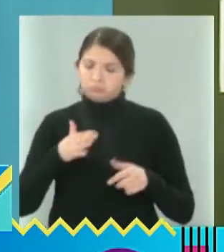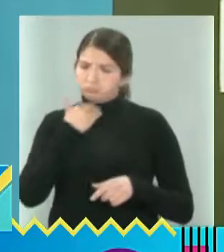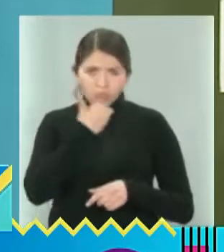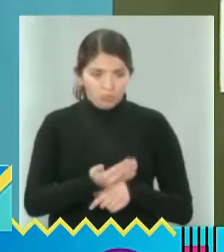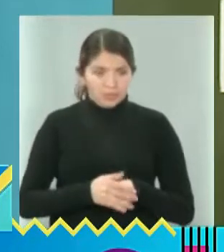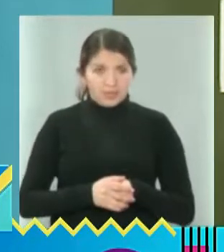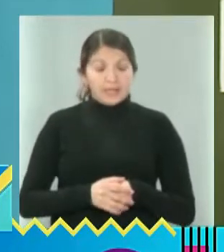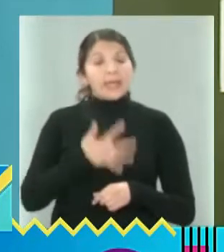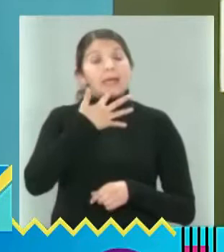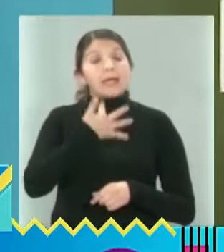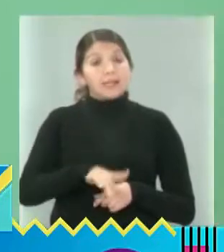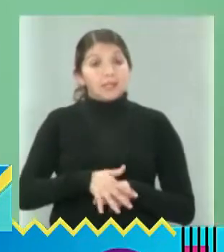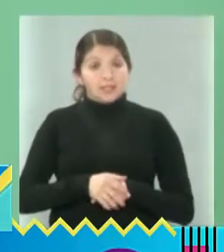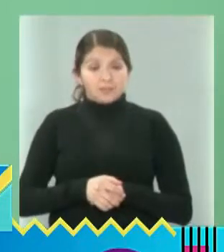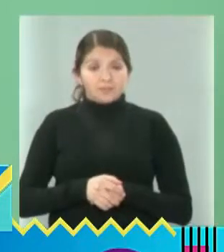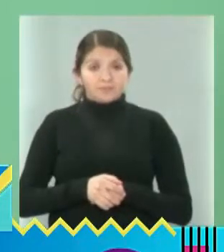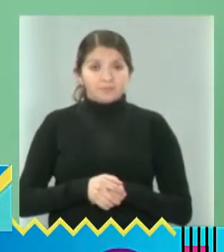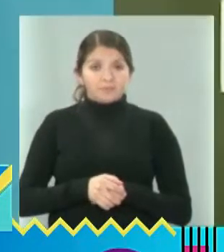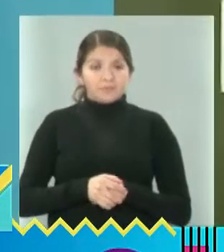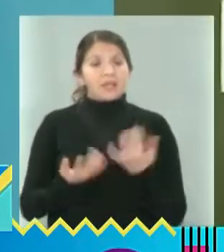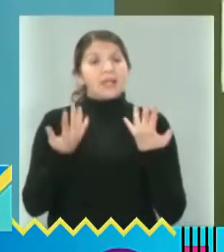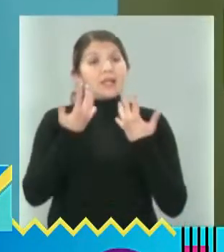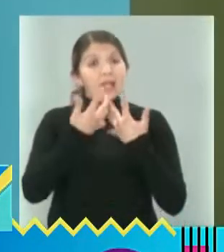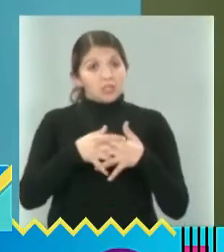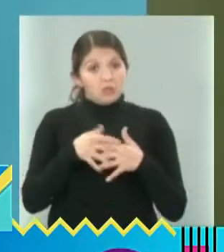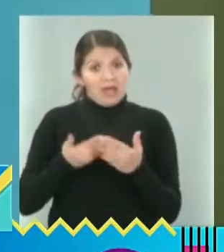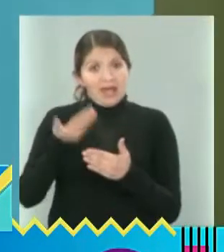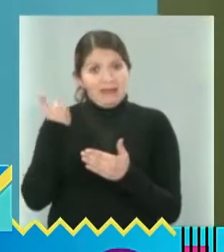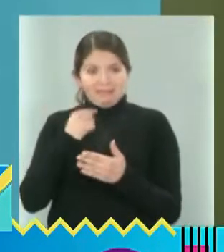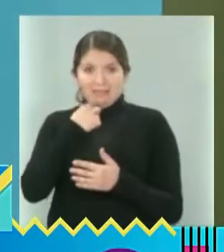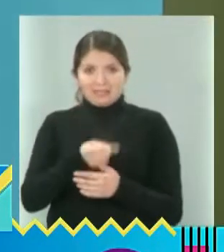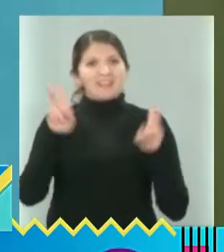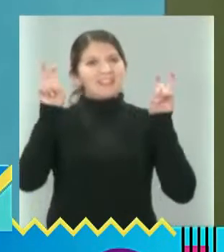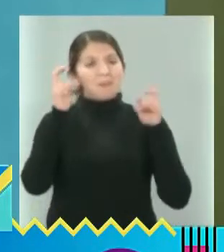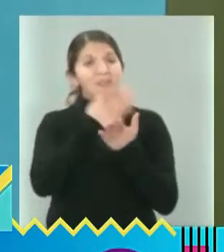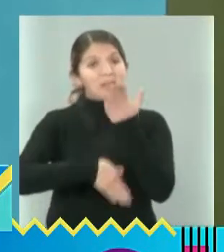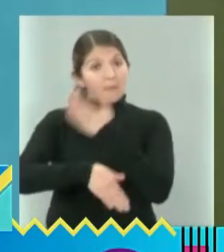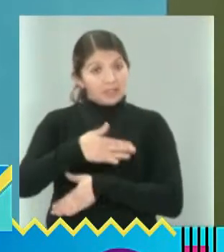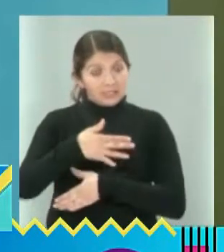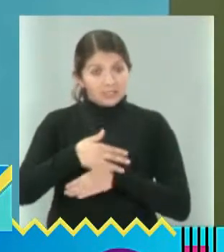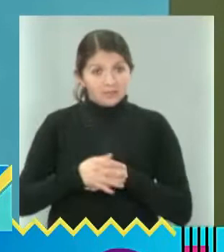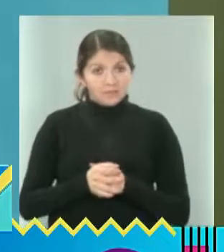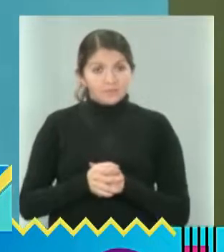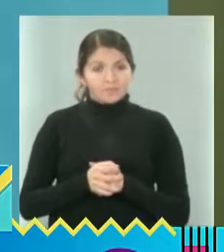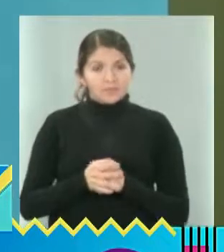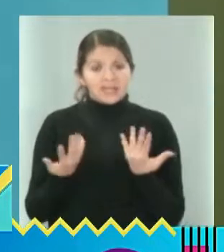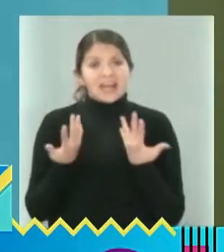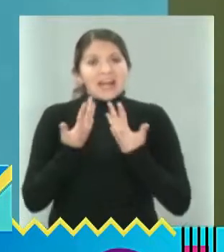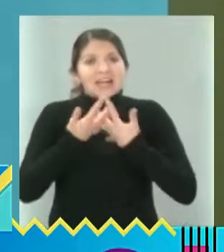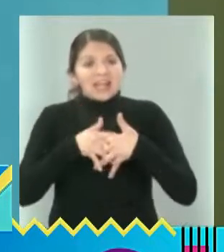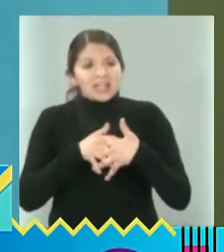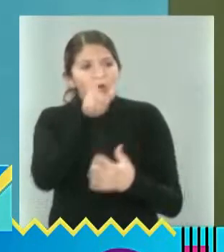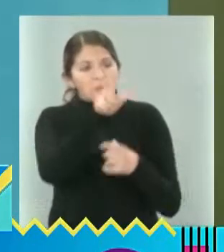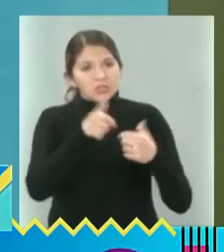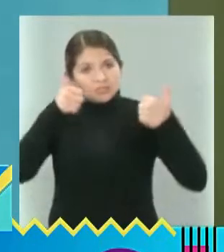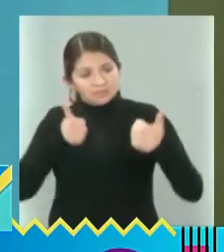también entender algo que tiene que ver con esto que les decía al principio, la discapacidad entendida por también esa relación con el otro y